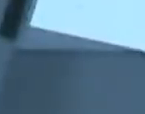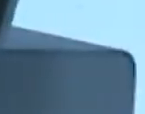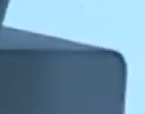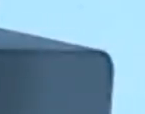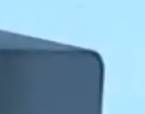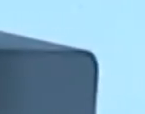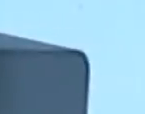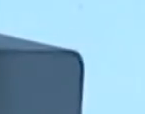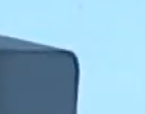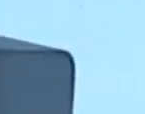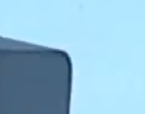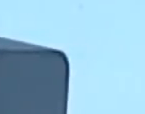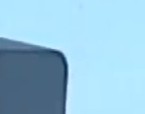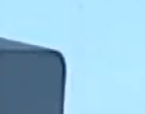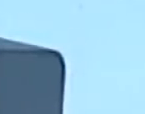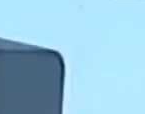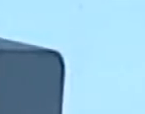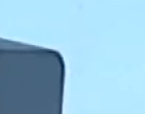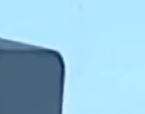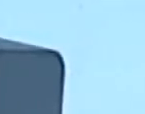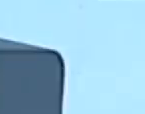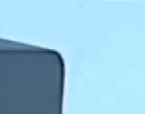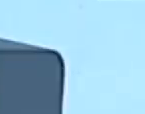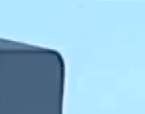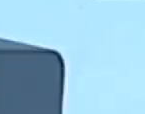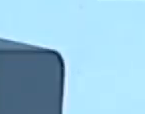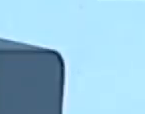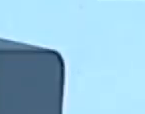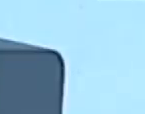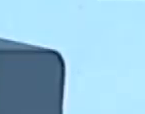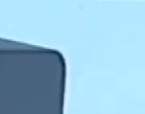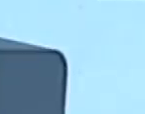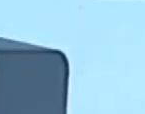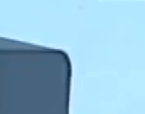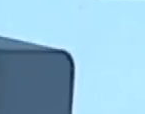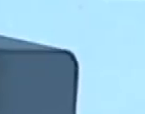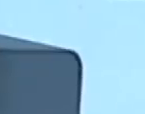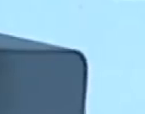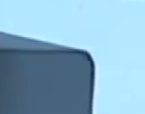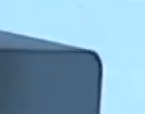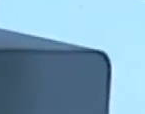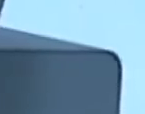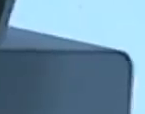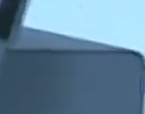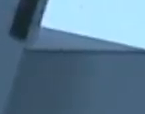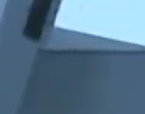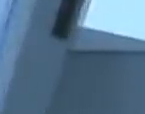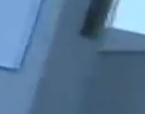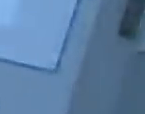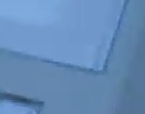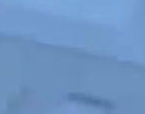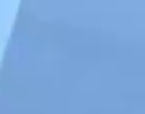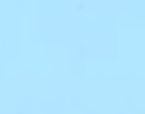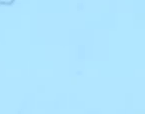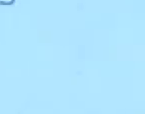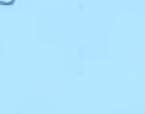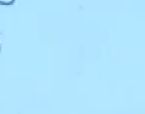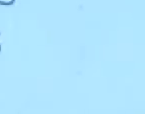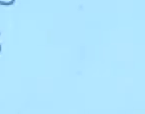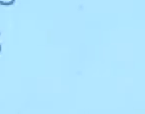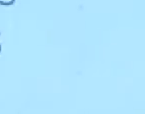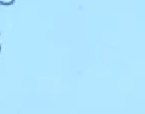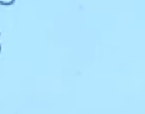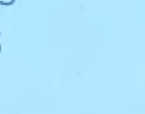Sonido integrado. Diseñado para asistir la participación de las electoras y electores con